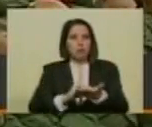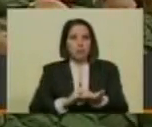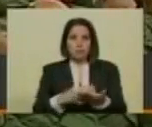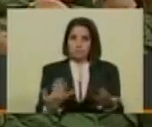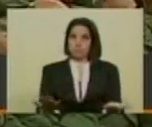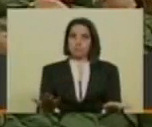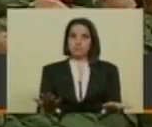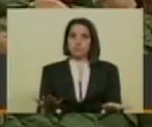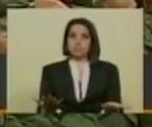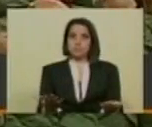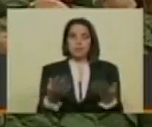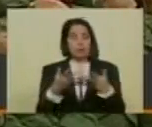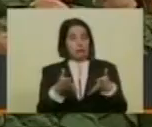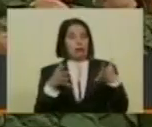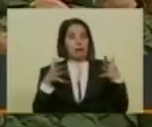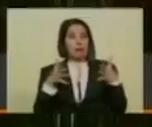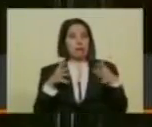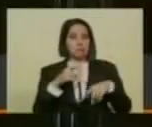Y triunfamos.